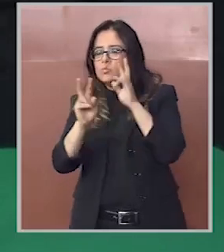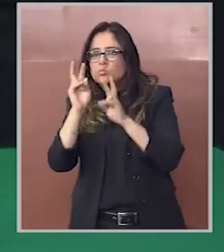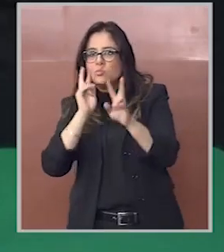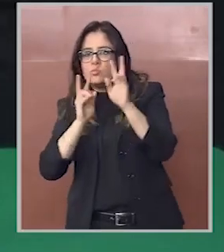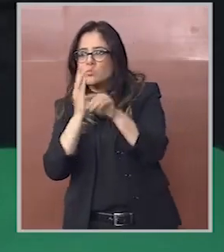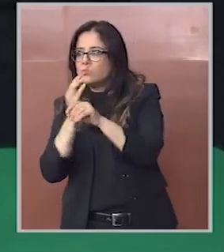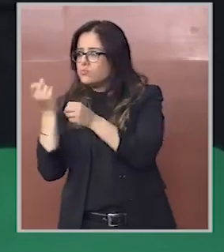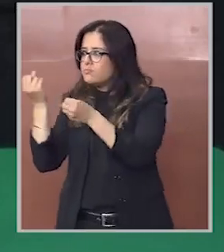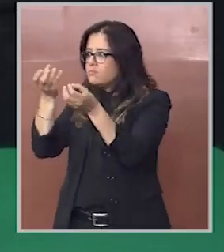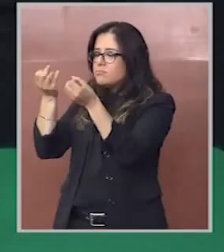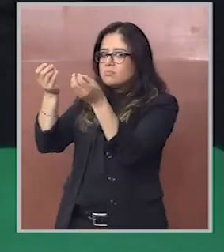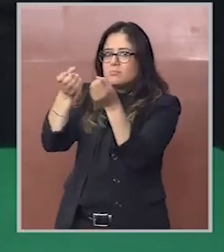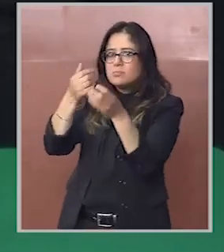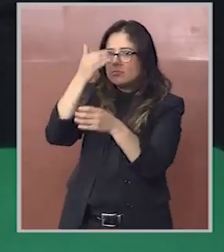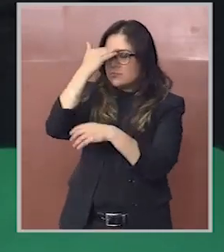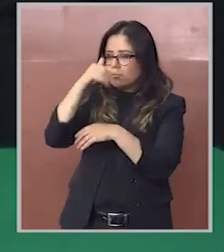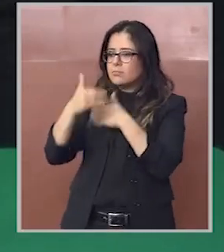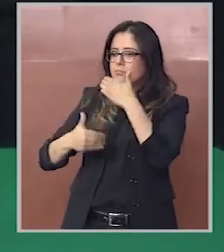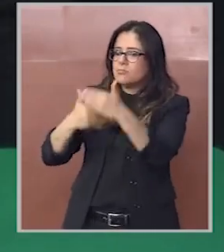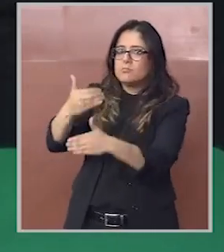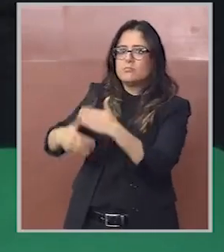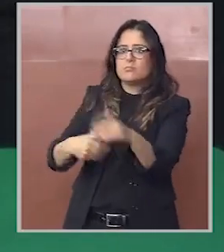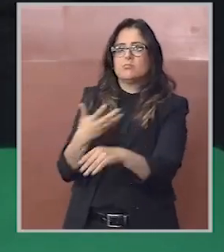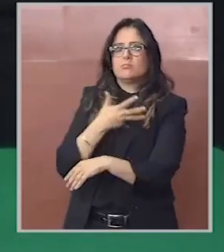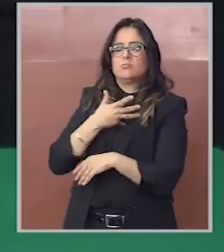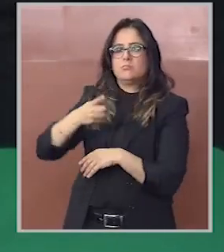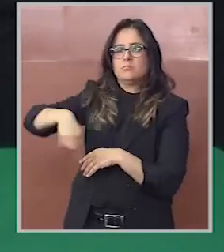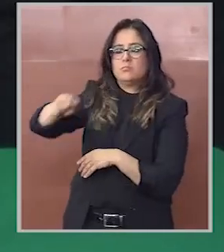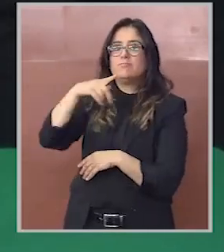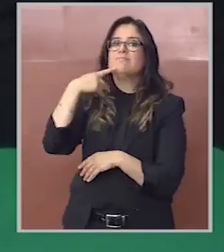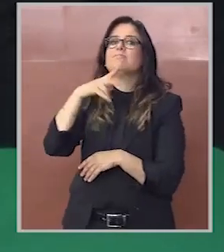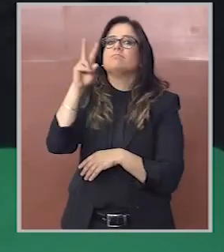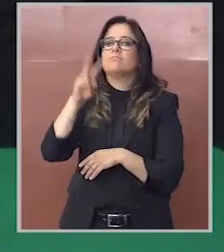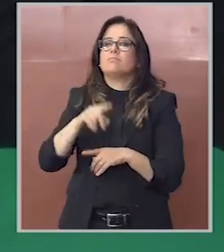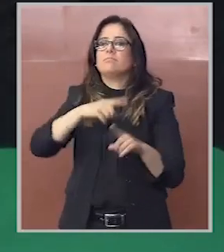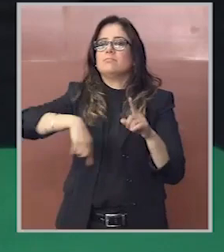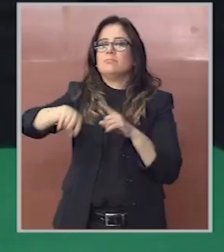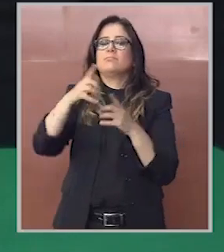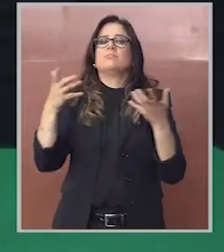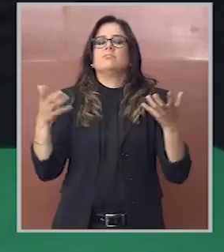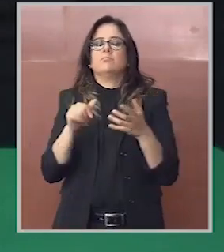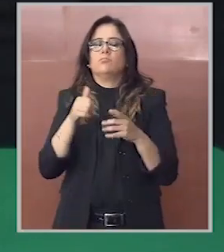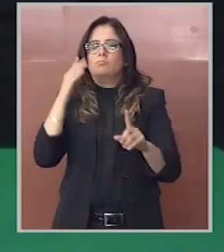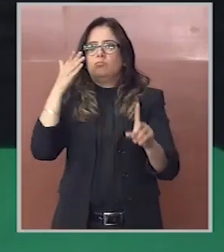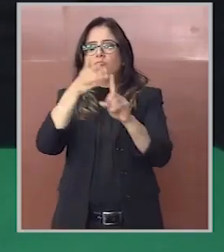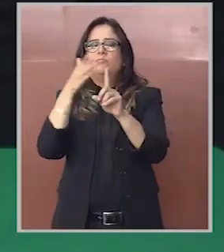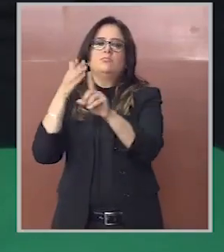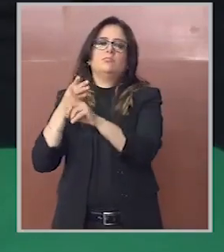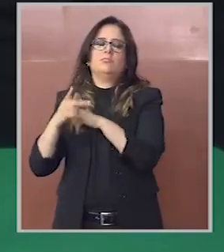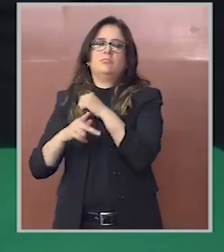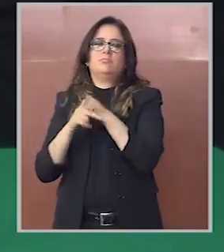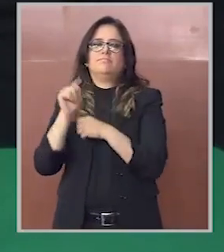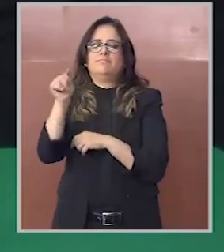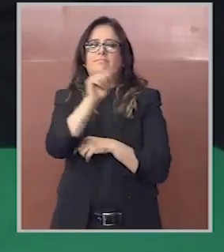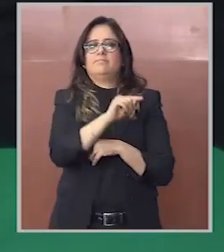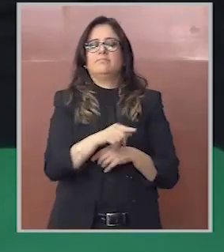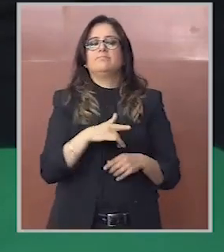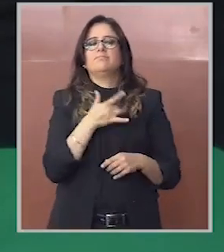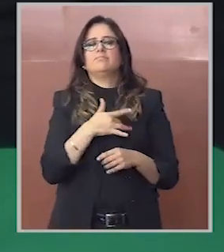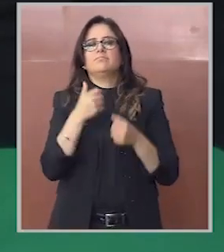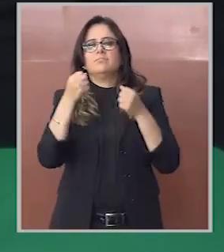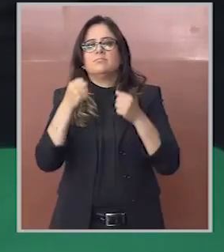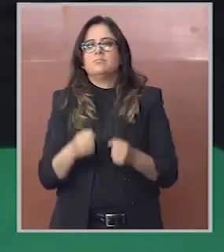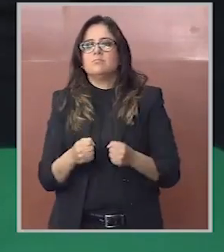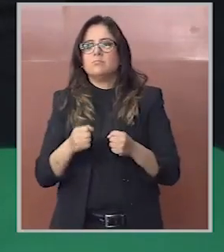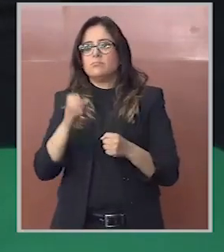claramente ese es un reto hoy en día en los países garantizar la justicia intercultural muy bien lo decía utea hay que